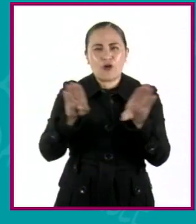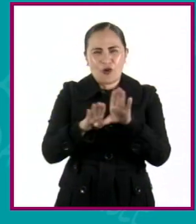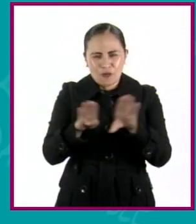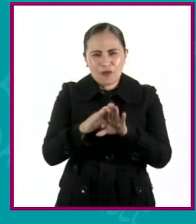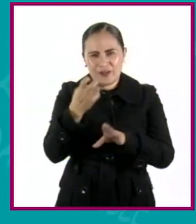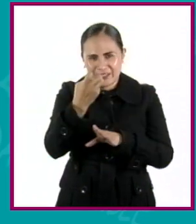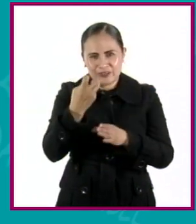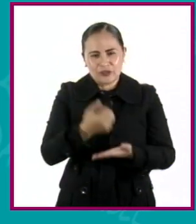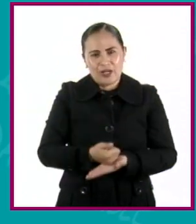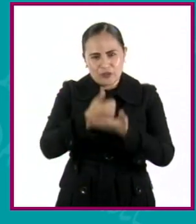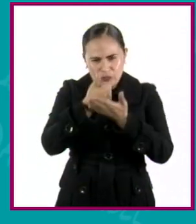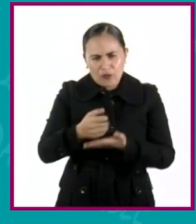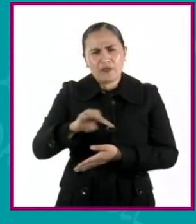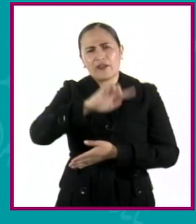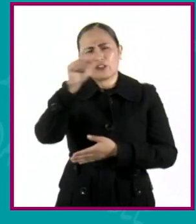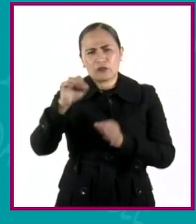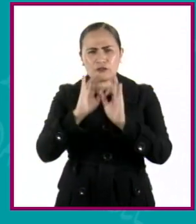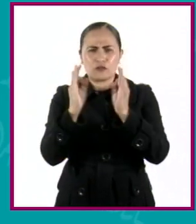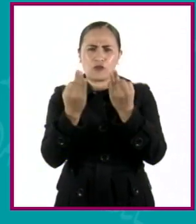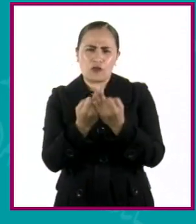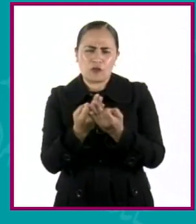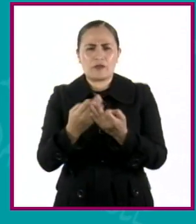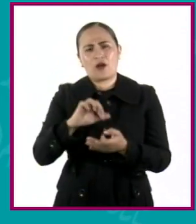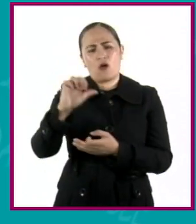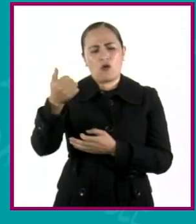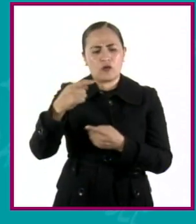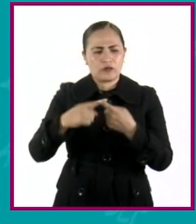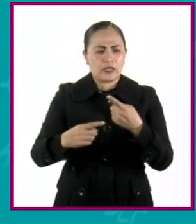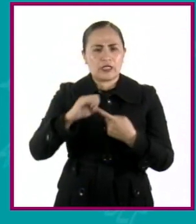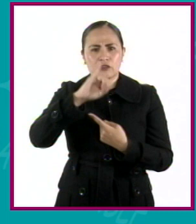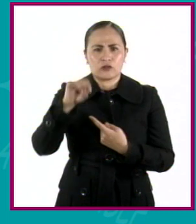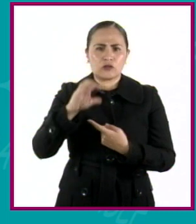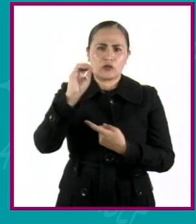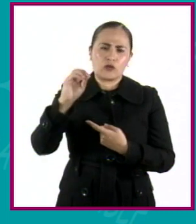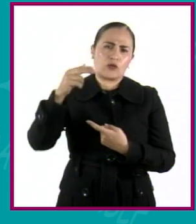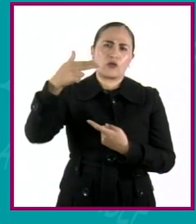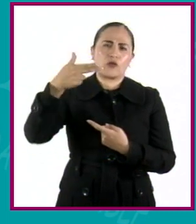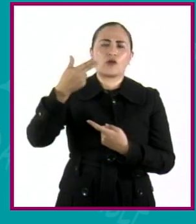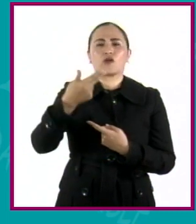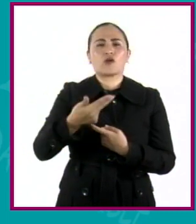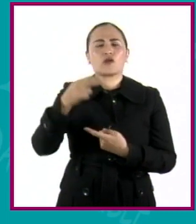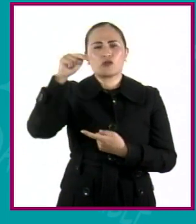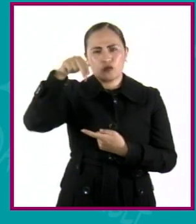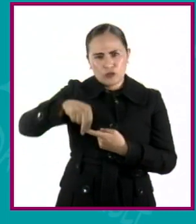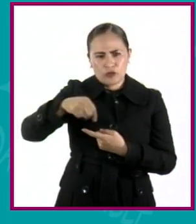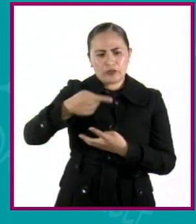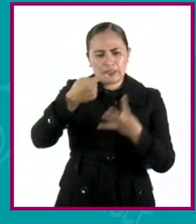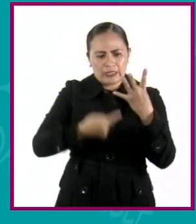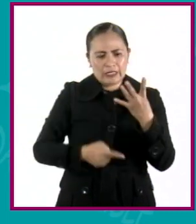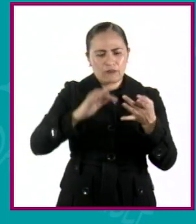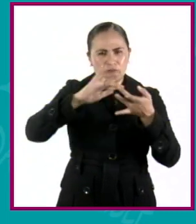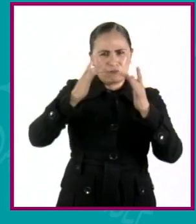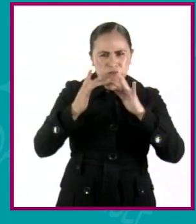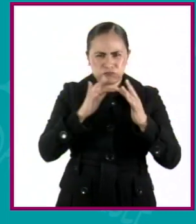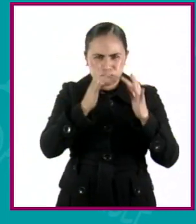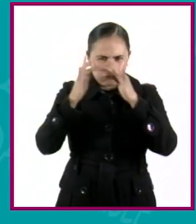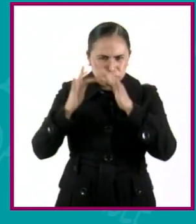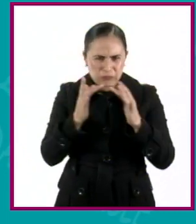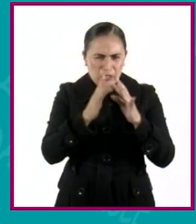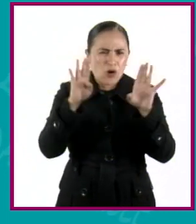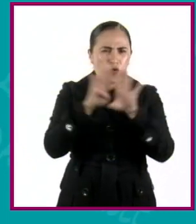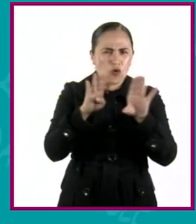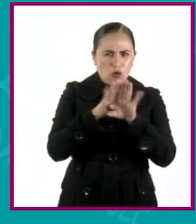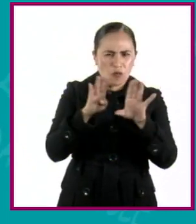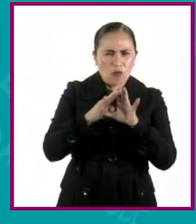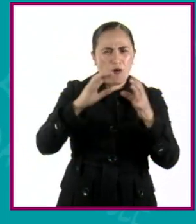vinieron muchos otros modelos, como el de John Hopfield de 1982, que es una red neuronal que se entrena ajustando la fuerza